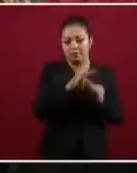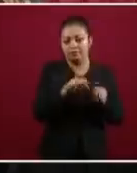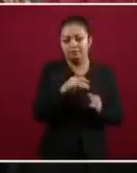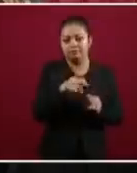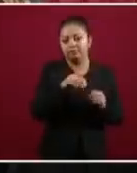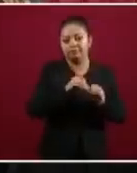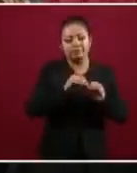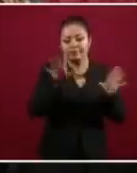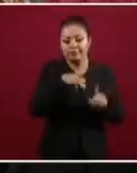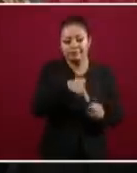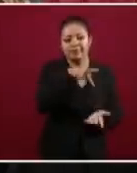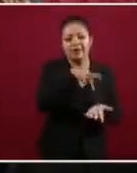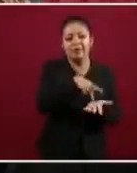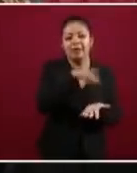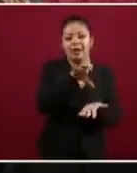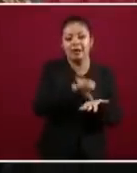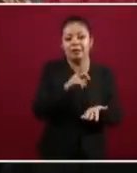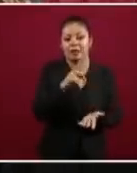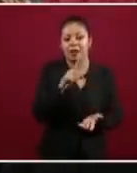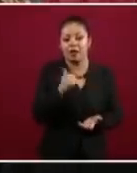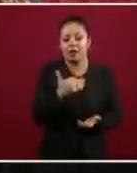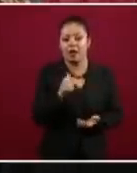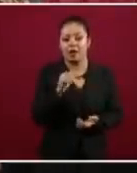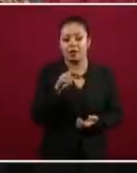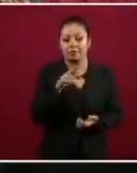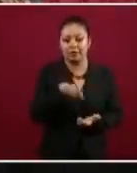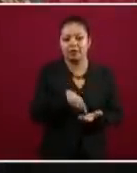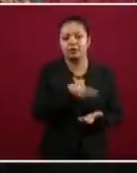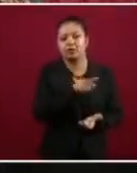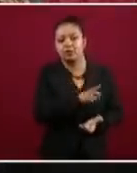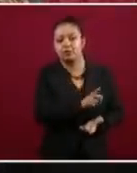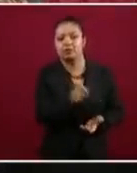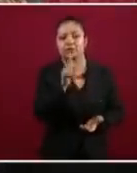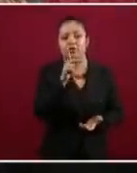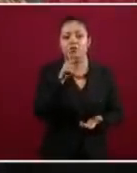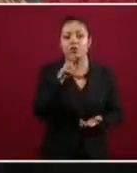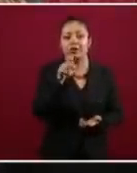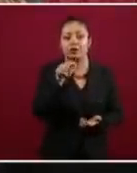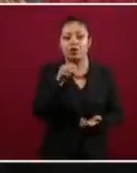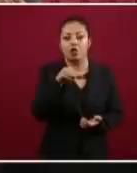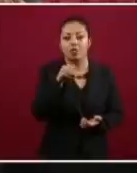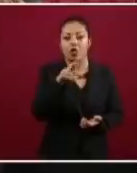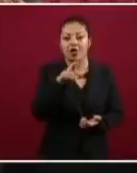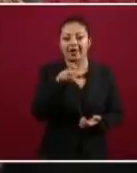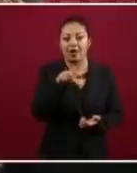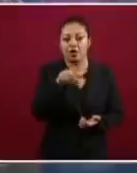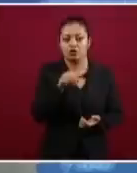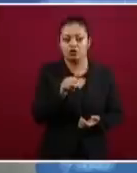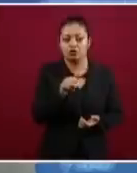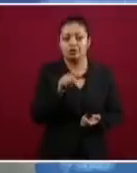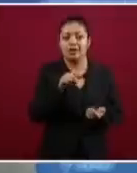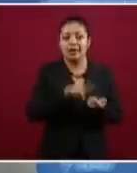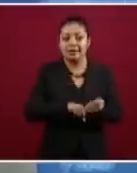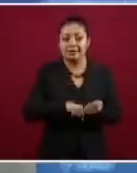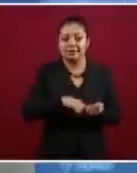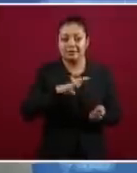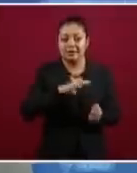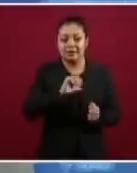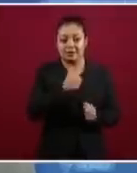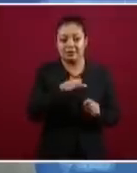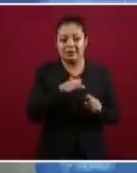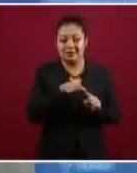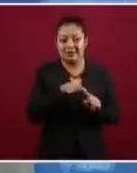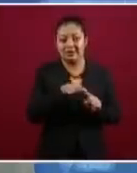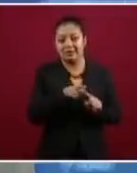por Playa del Carmen, pasamos por Puerto Morelos y llegamos a una estación afuera del